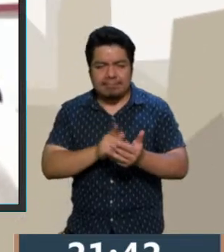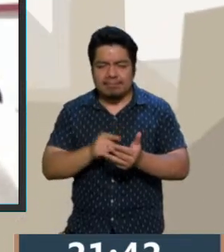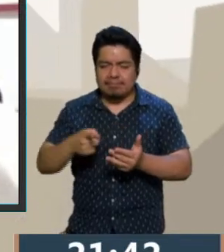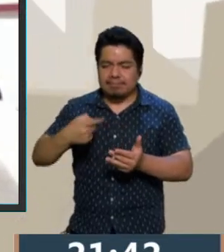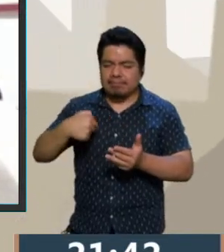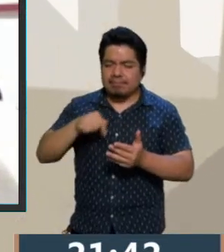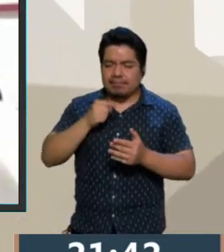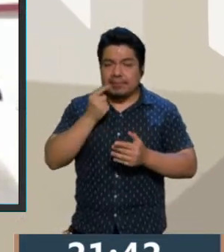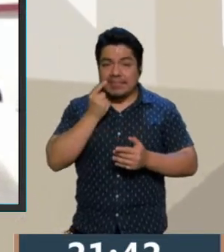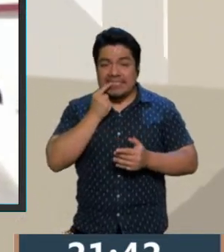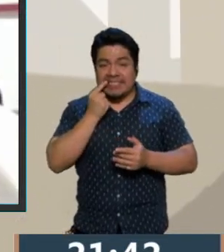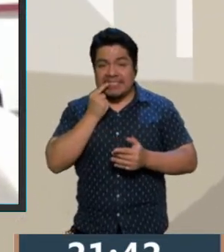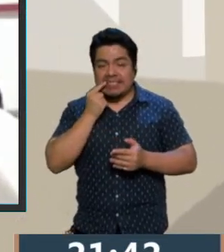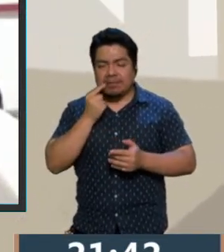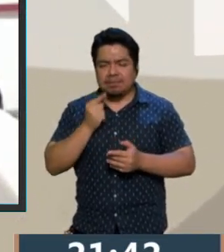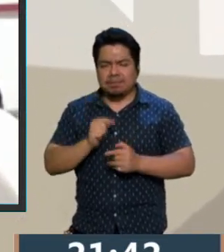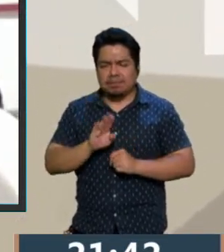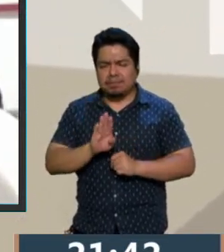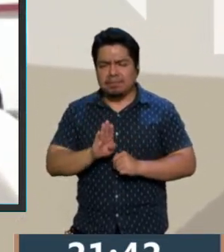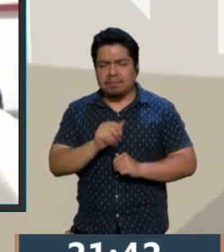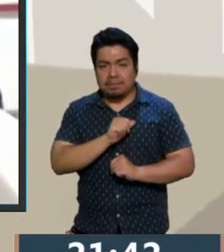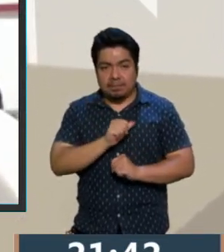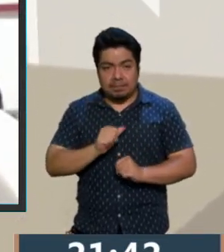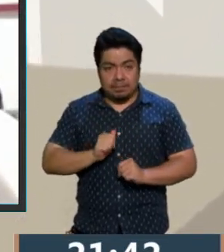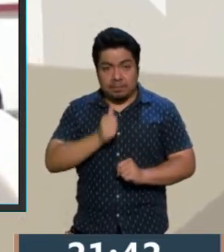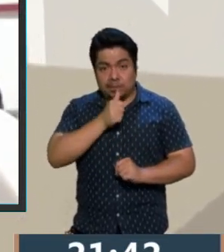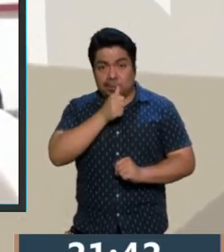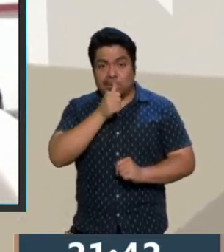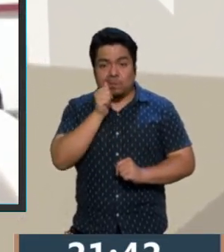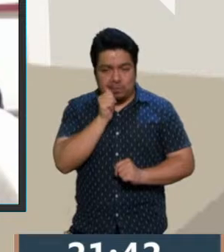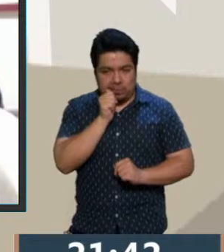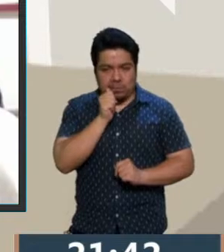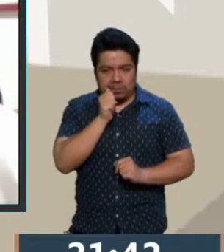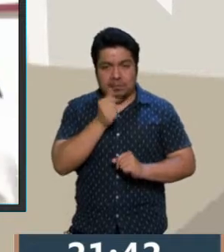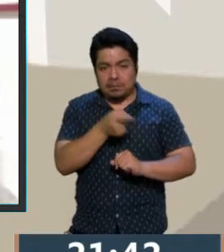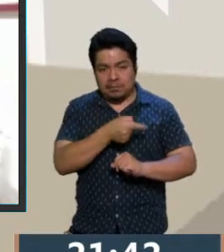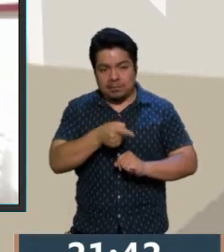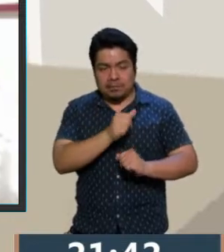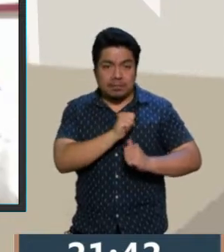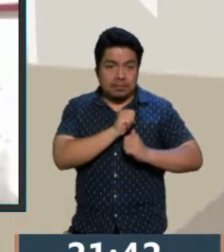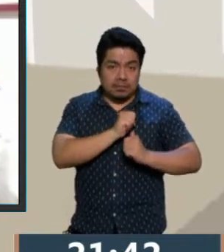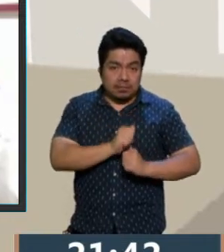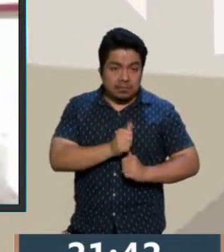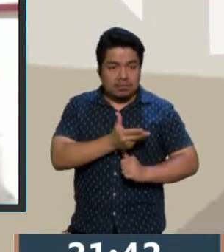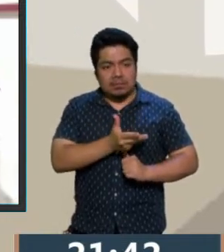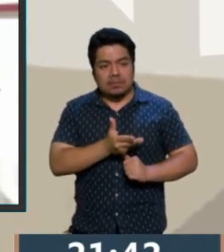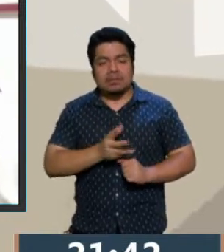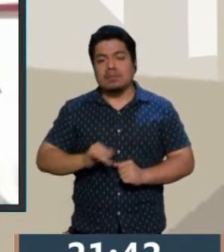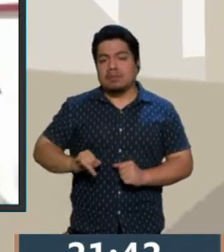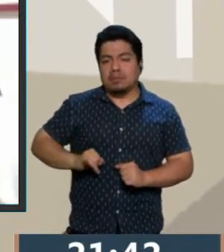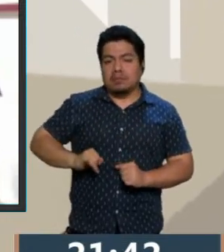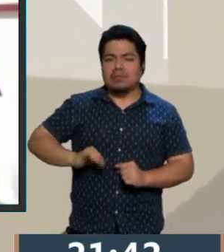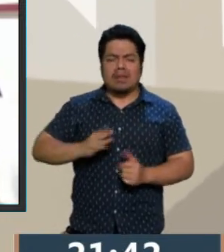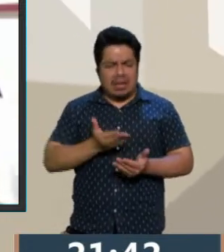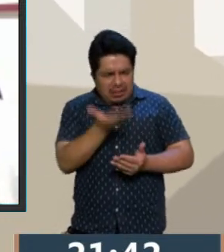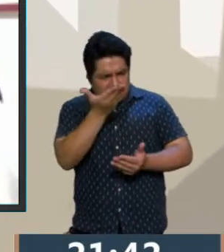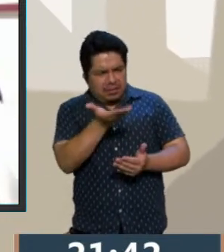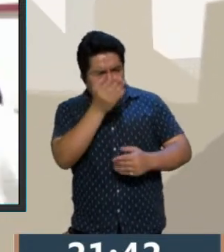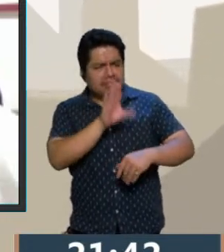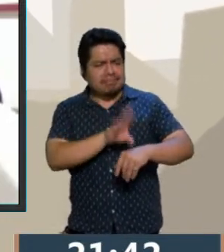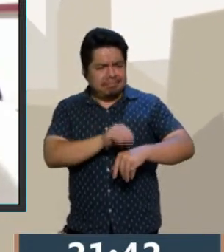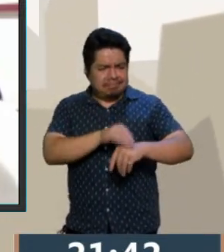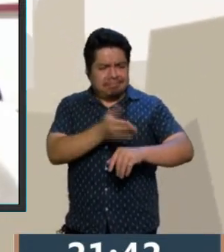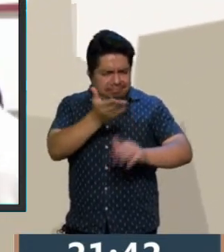modus operandi, donde pareciera que en la alcaldía de Benito Juárez, por parte de las autoridades, hay más interés en permitir ese tipo